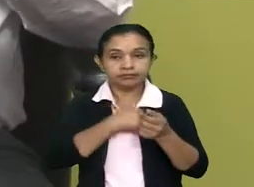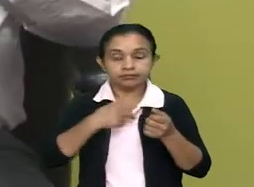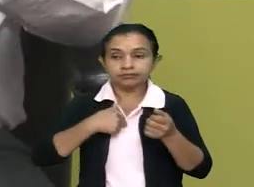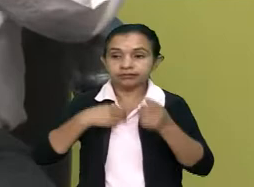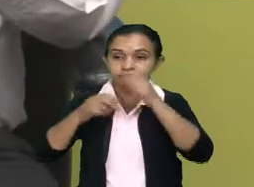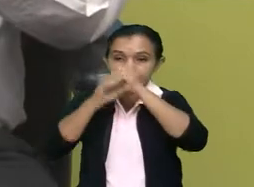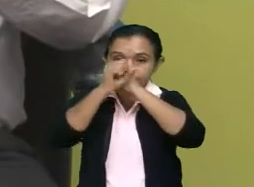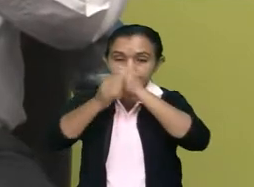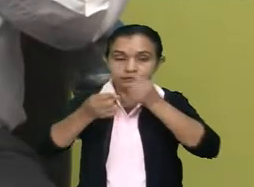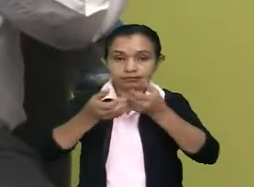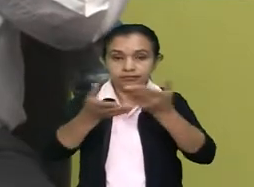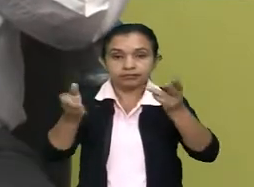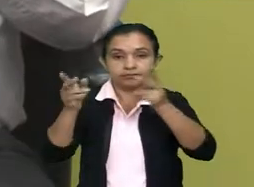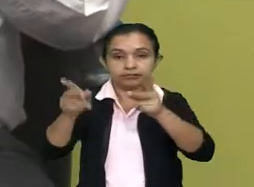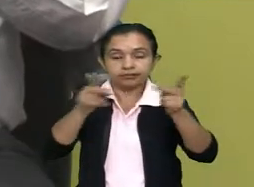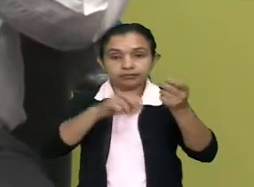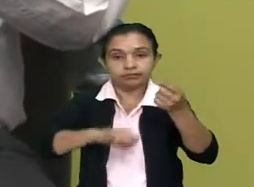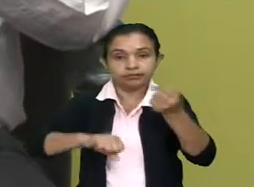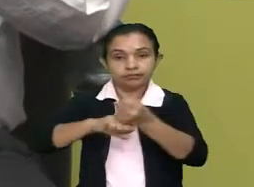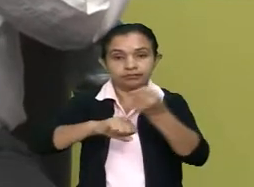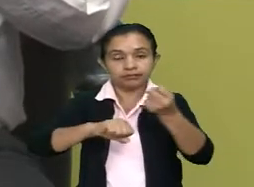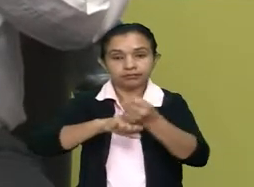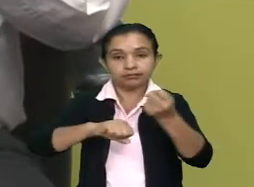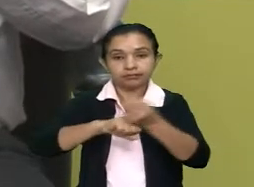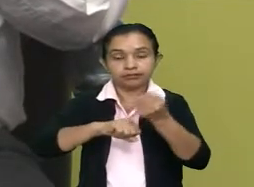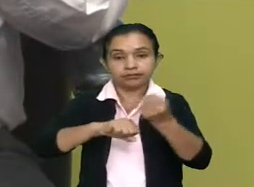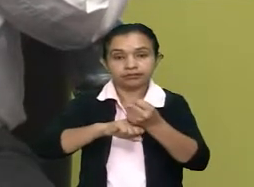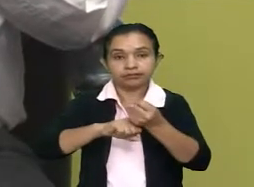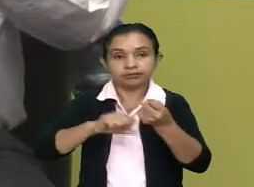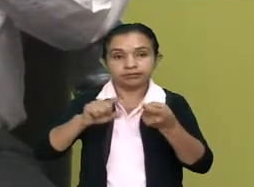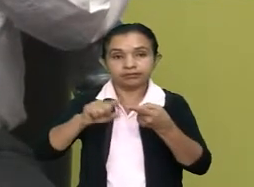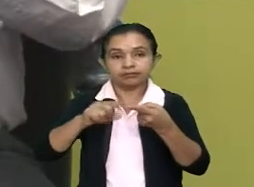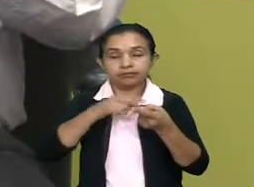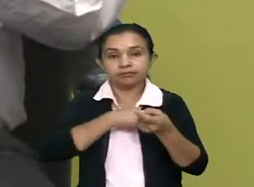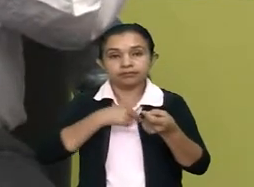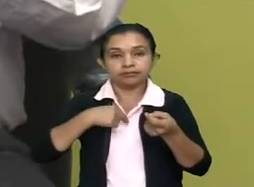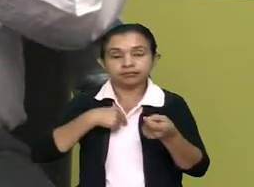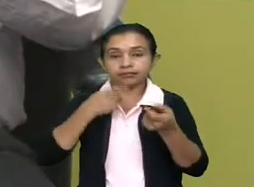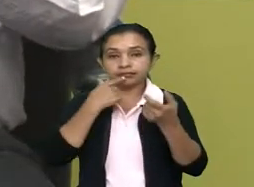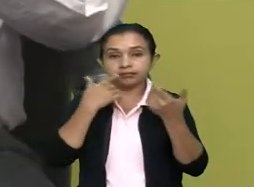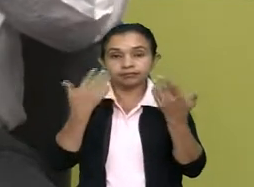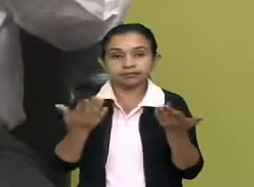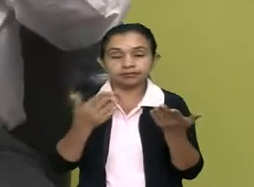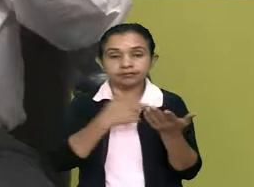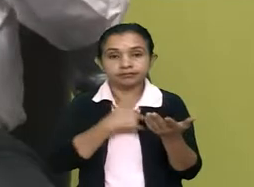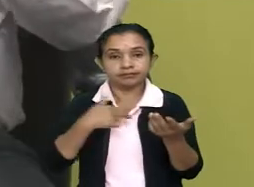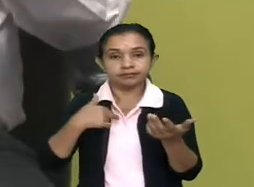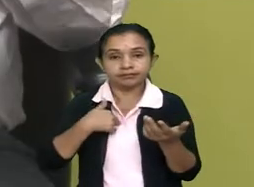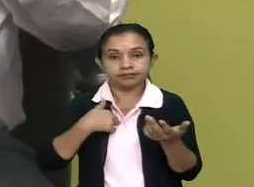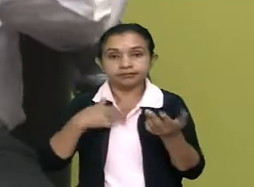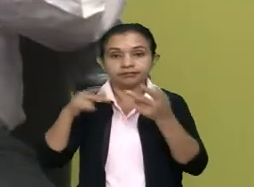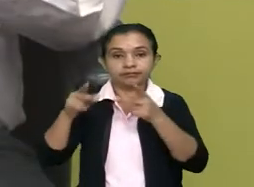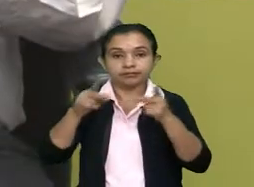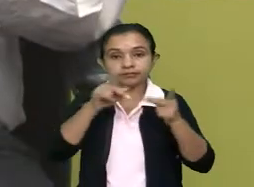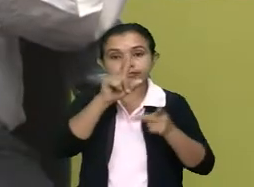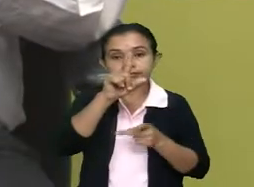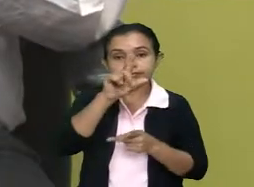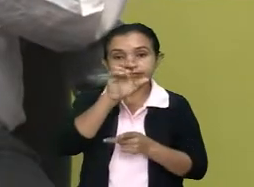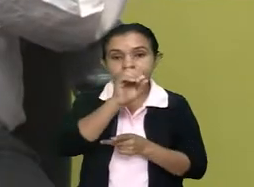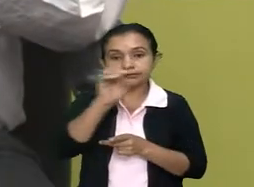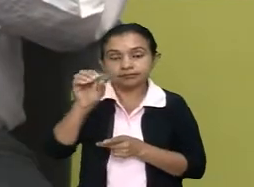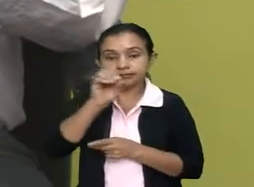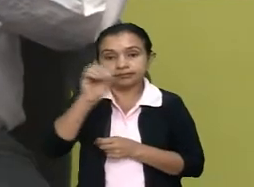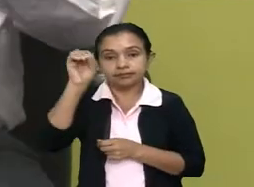con el apoyo de la cooperación de luxemburgo para que hacer llegar al 100% donación voluntaria